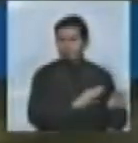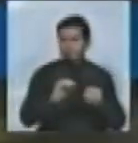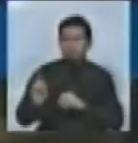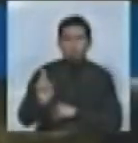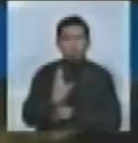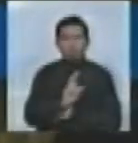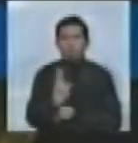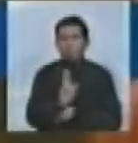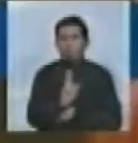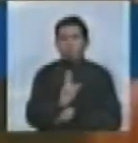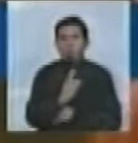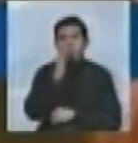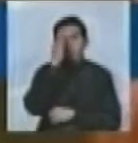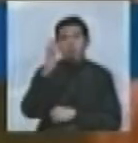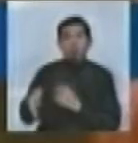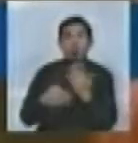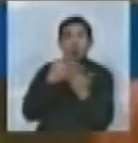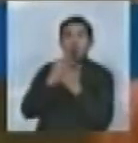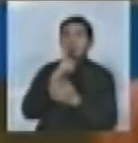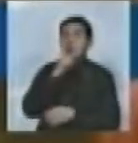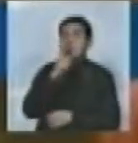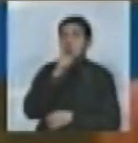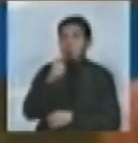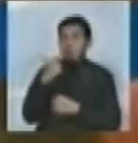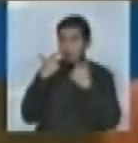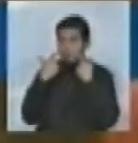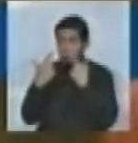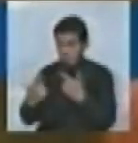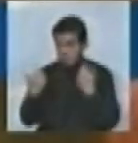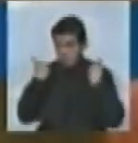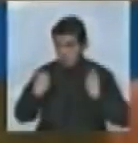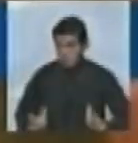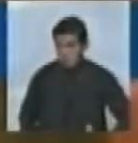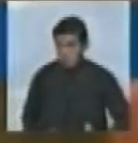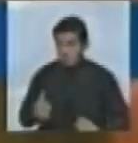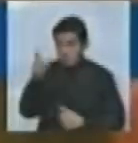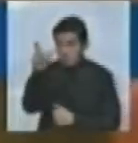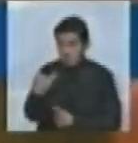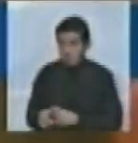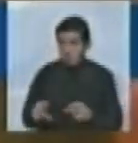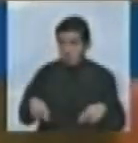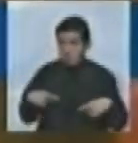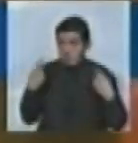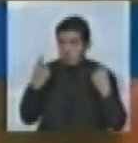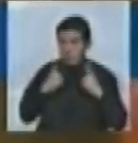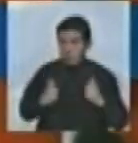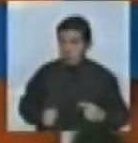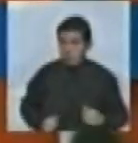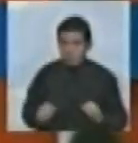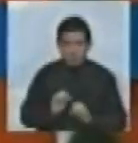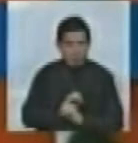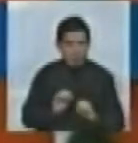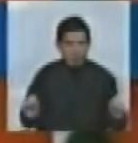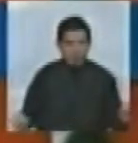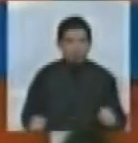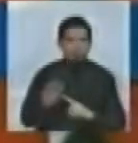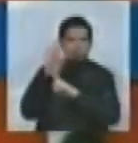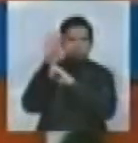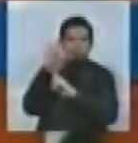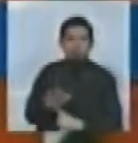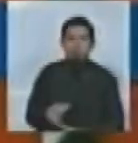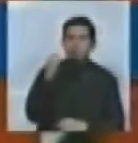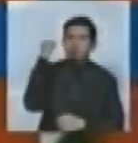al considerar que la prisión de La Tacunga no ofrece las garantías para la vida y la salud y que se está violando